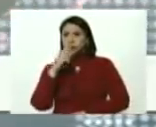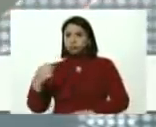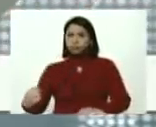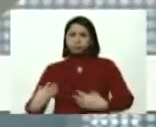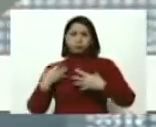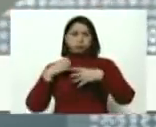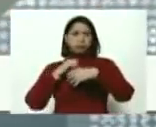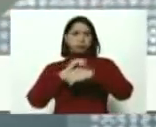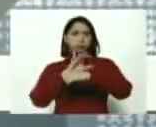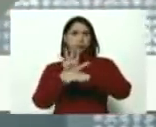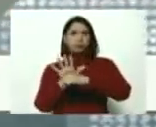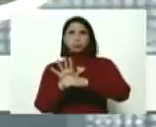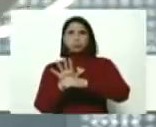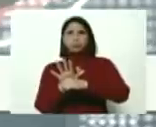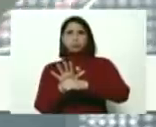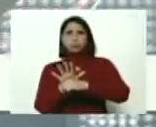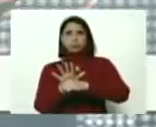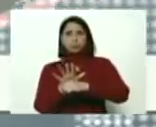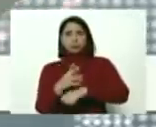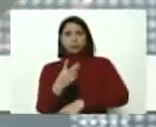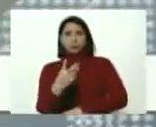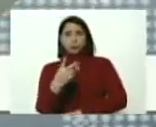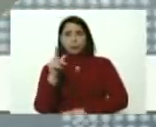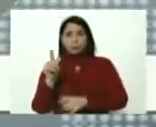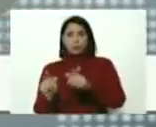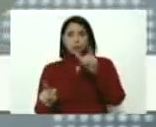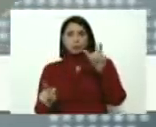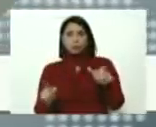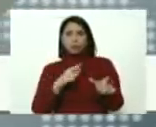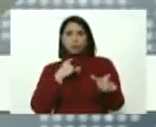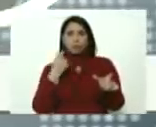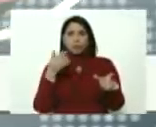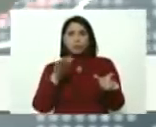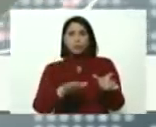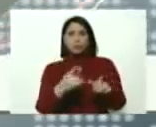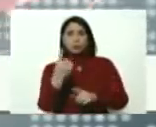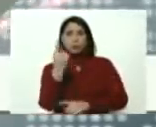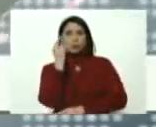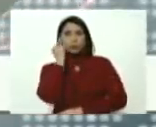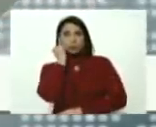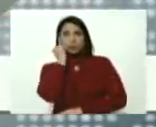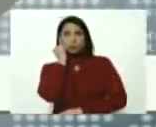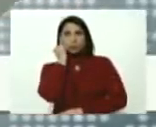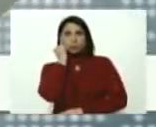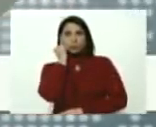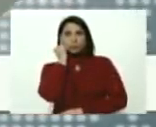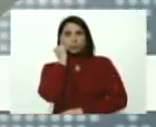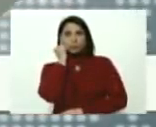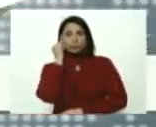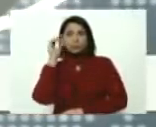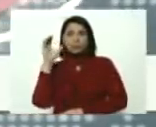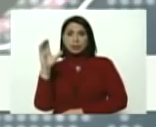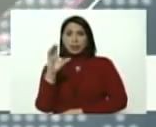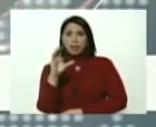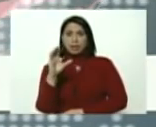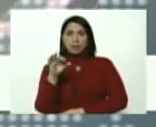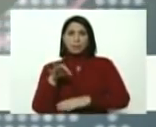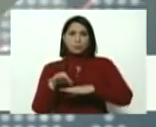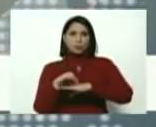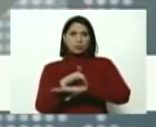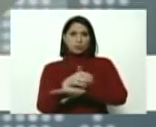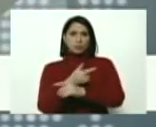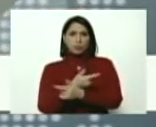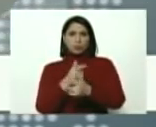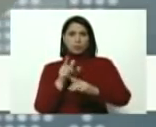COVID-19. Dos compatriotas han fallecido, una señora del distrito capital, del municipio de Libertador,